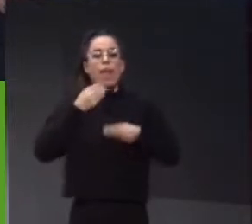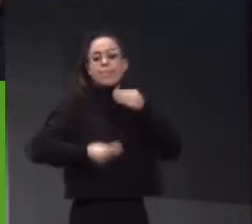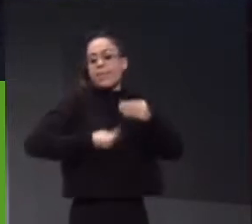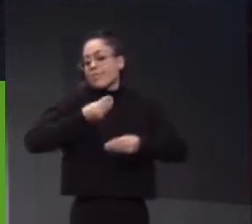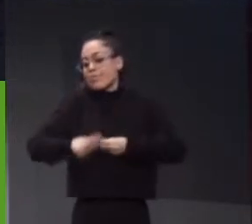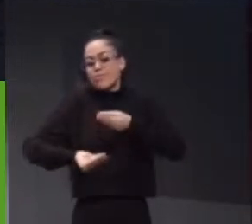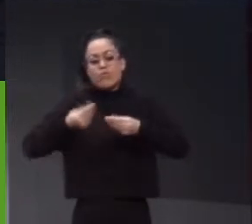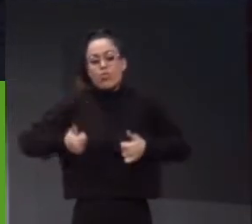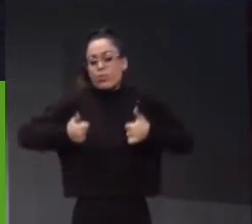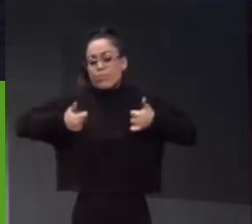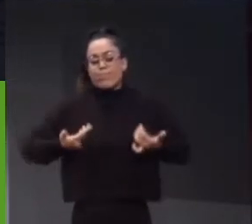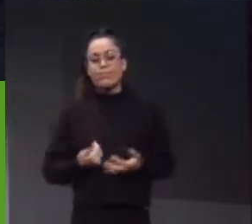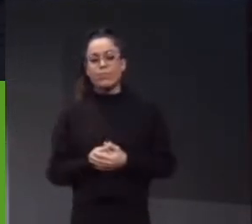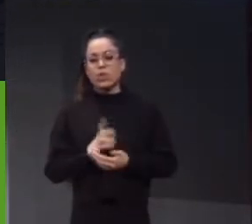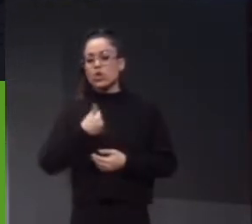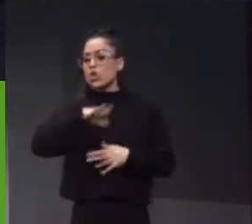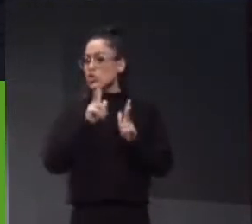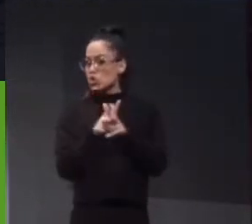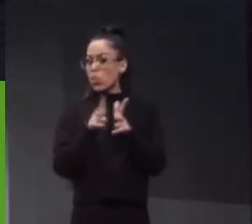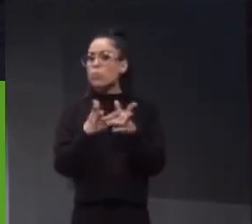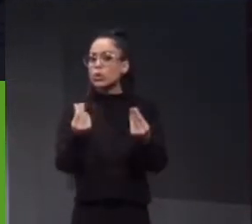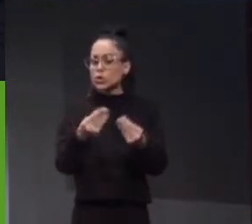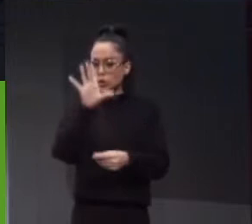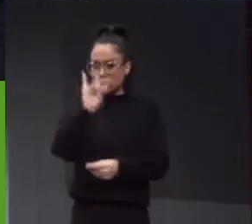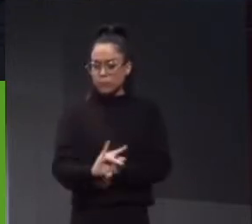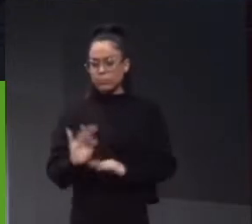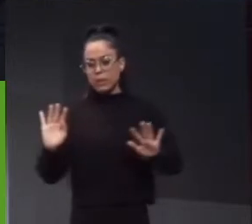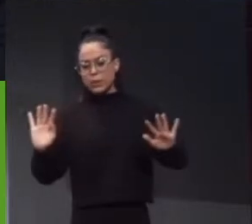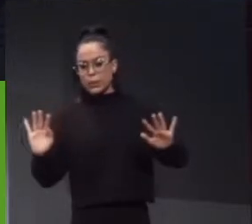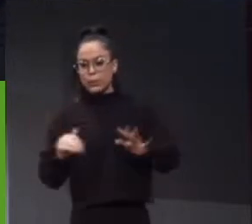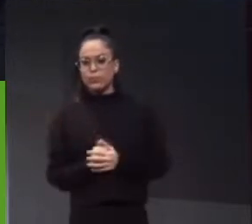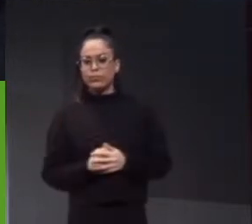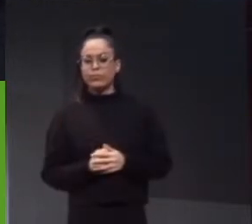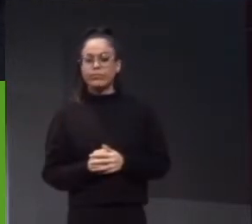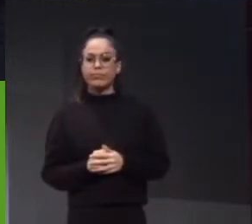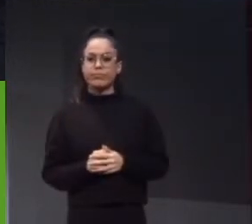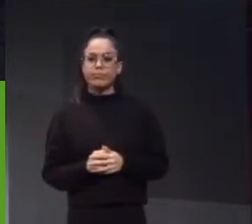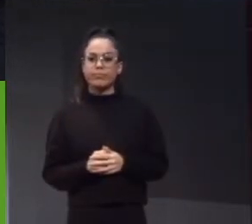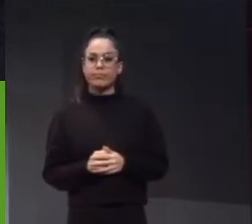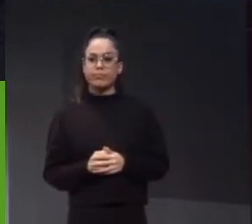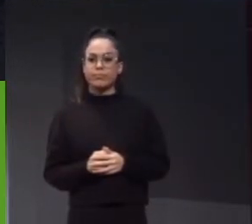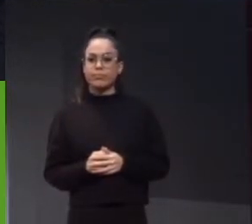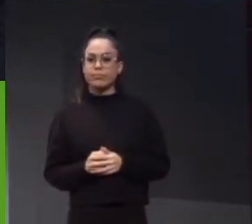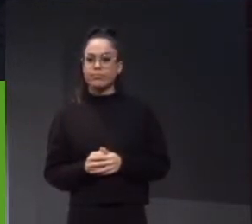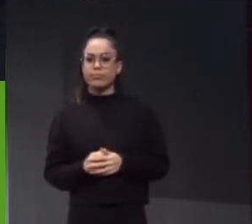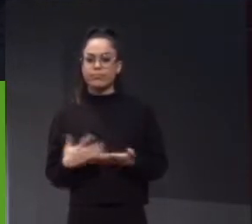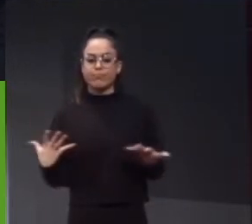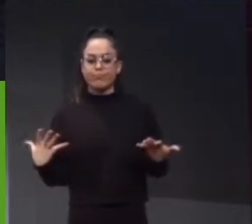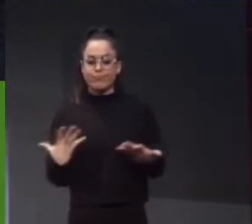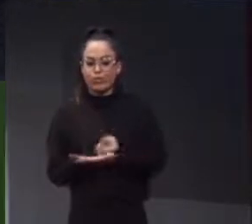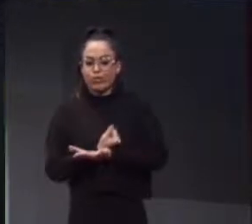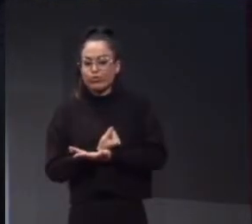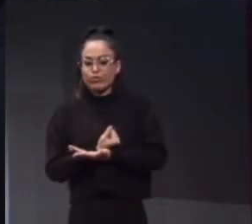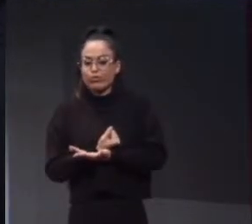somos muchos socios pero en fin todo el mundo en esta sociedad